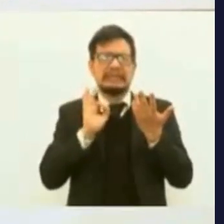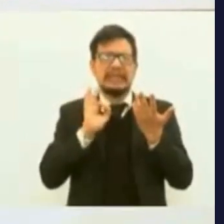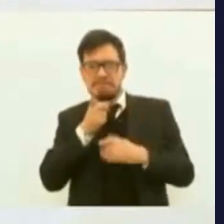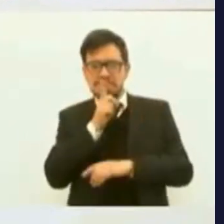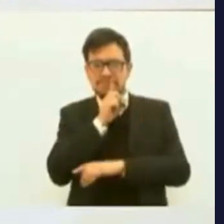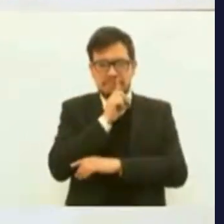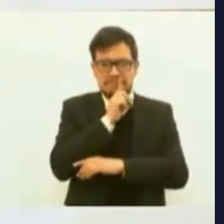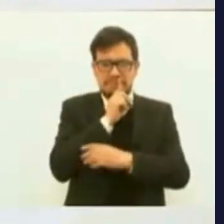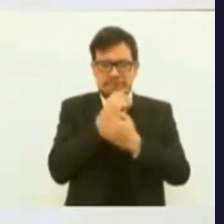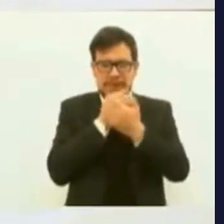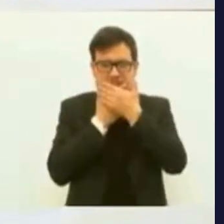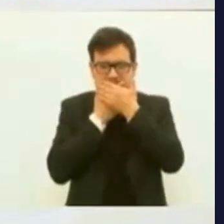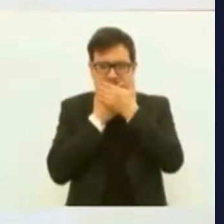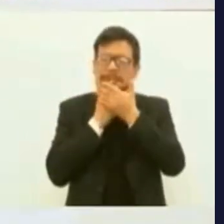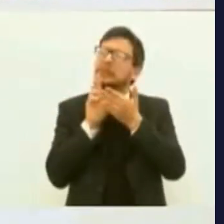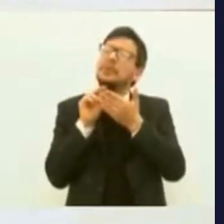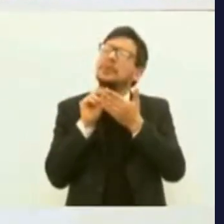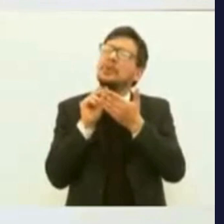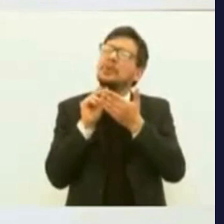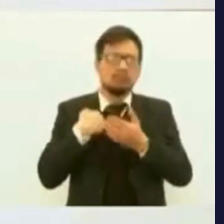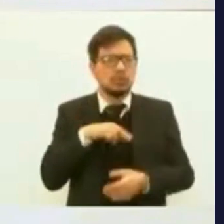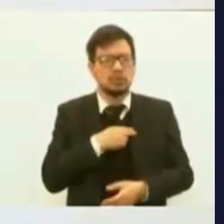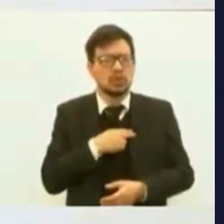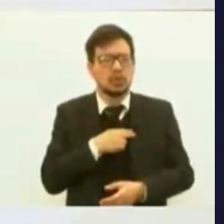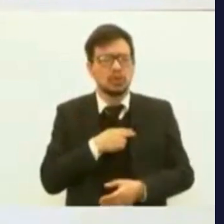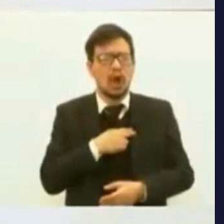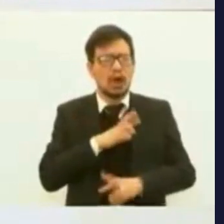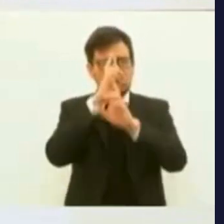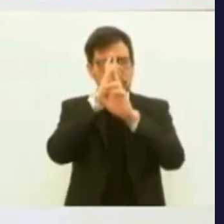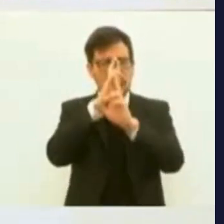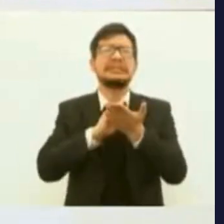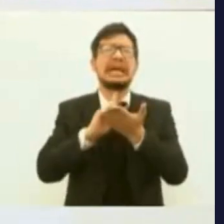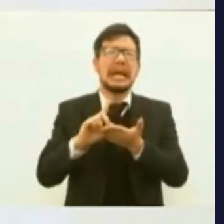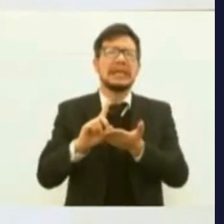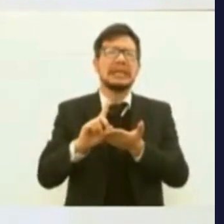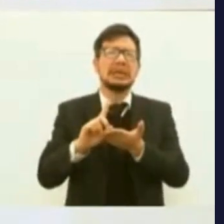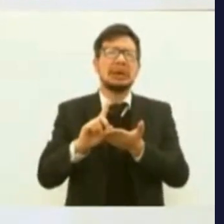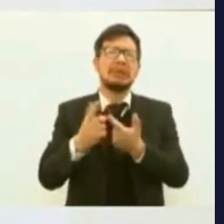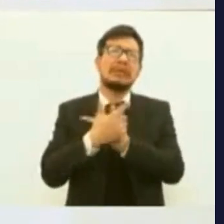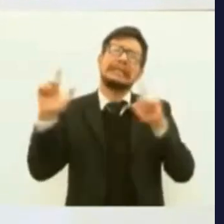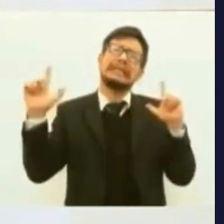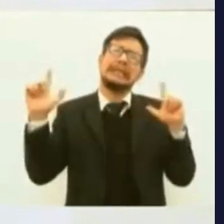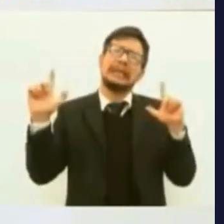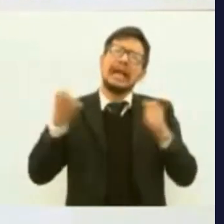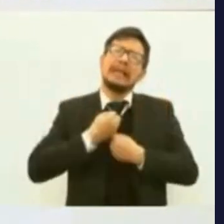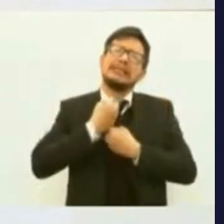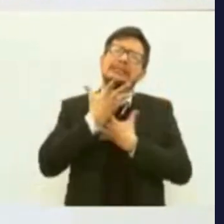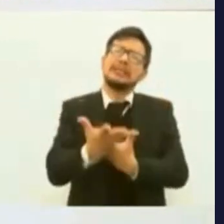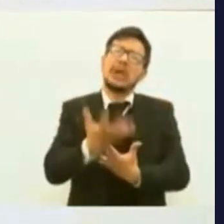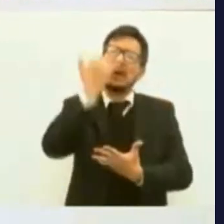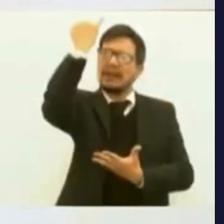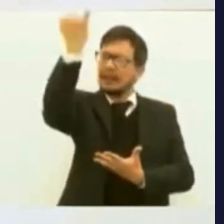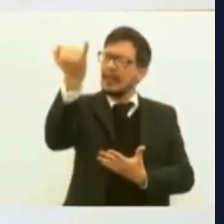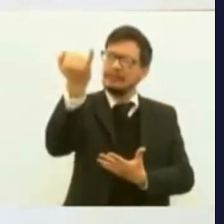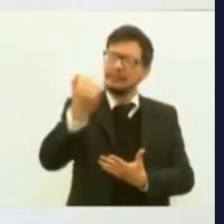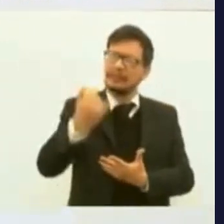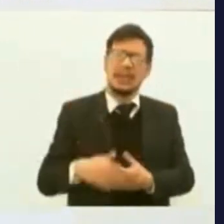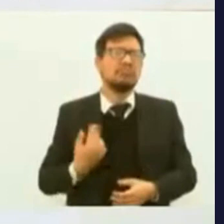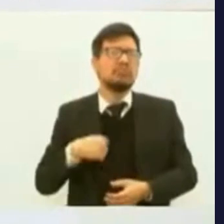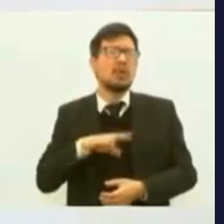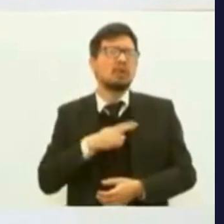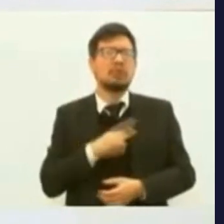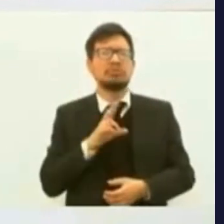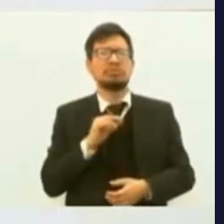No, nosotros respetamos el derecho de manifestación libre de las ideas. Nosotros no